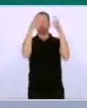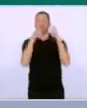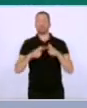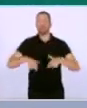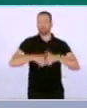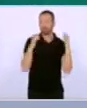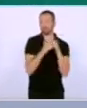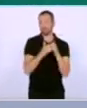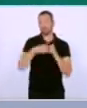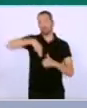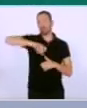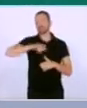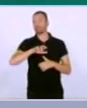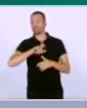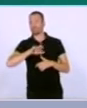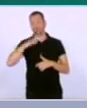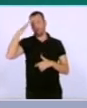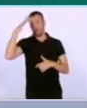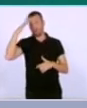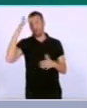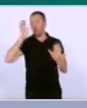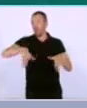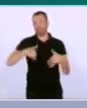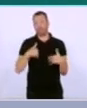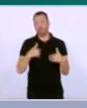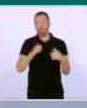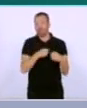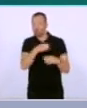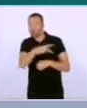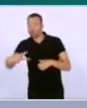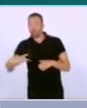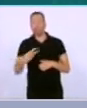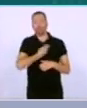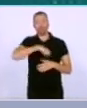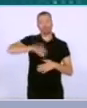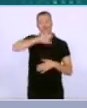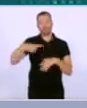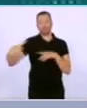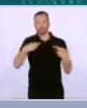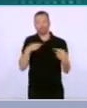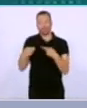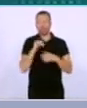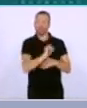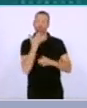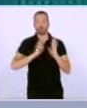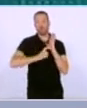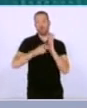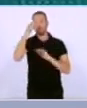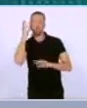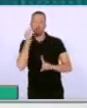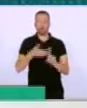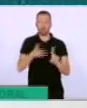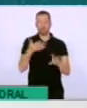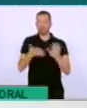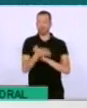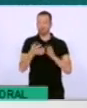el odio entre españoles en el caso de la violencia de género para dividir a hombres frente a mujeres y